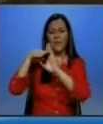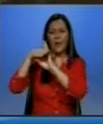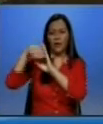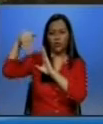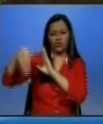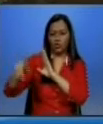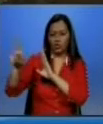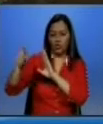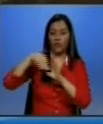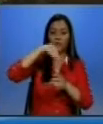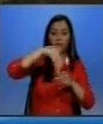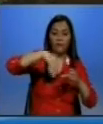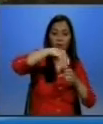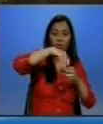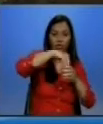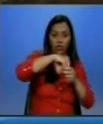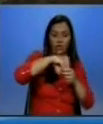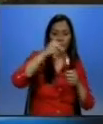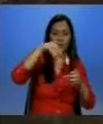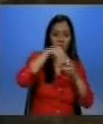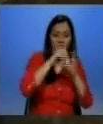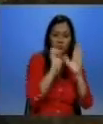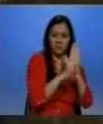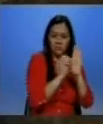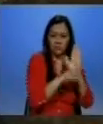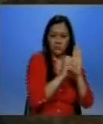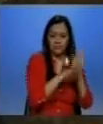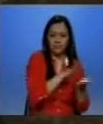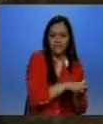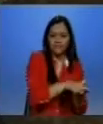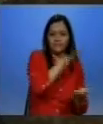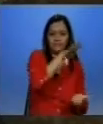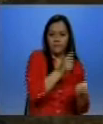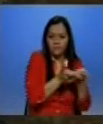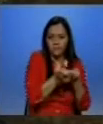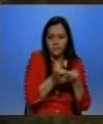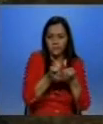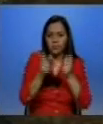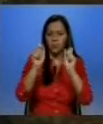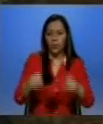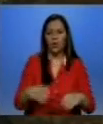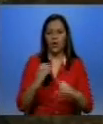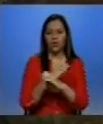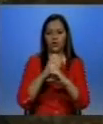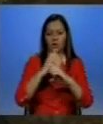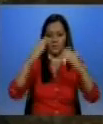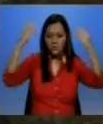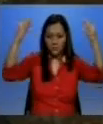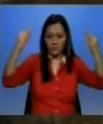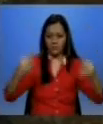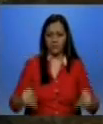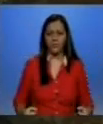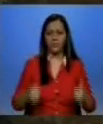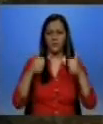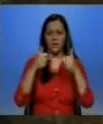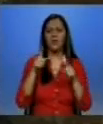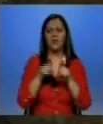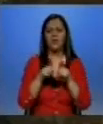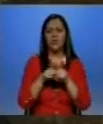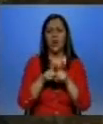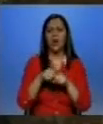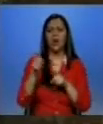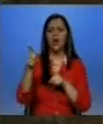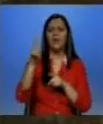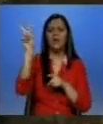del Sur, manejando en conjunto las reservas, después se puede ir a una moneda contable, lo que ya se está haciendo con el sistema Sucre, con